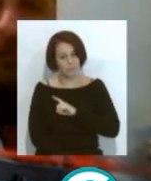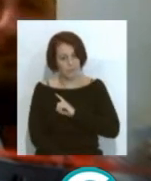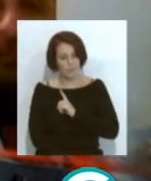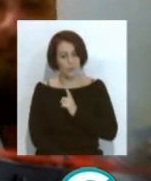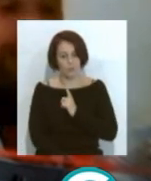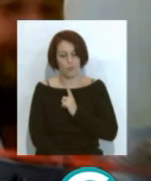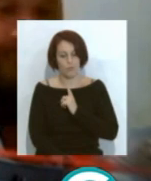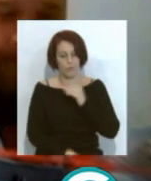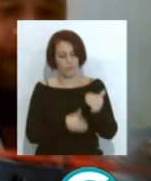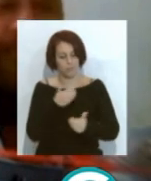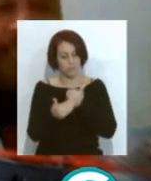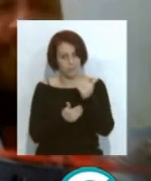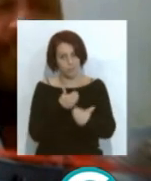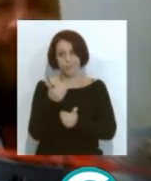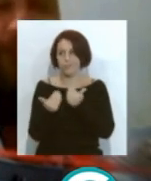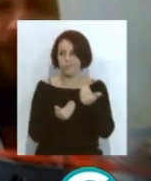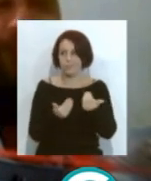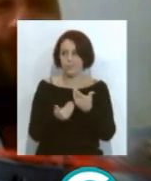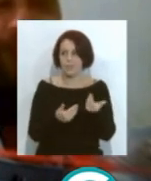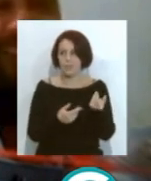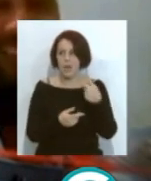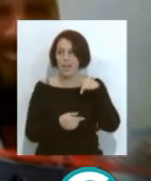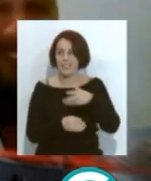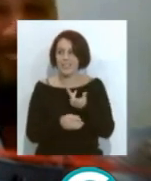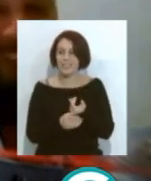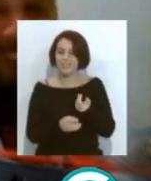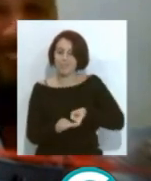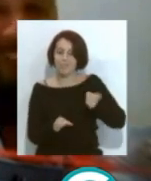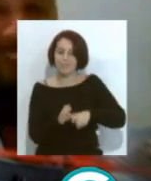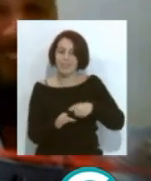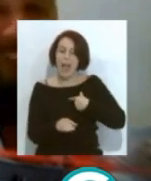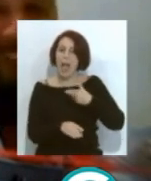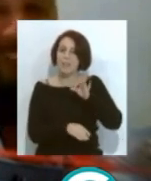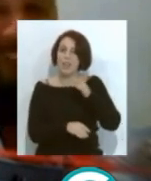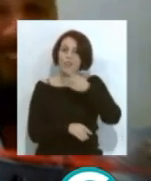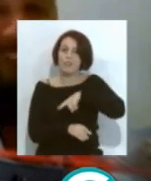estamos enganchadillos, estamos ahí metidos y la verdad que